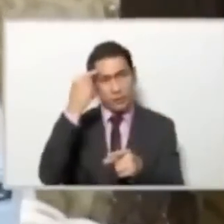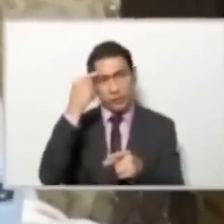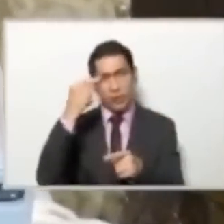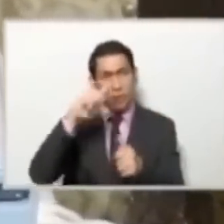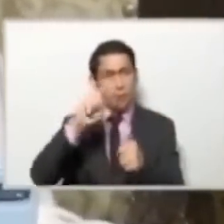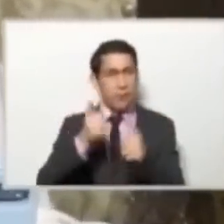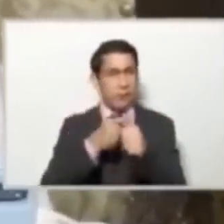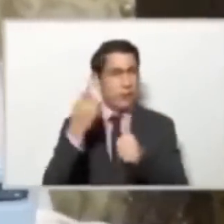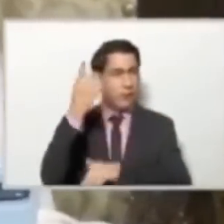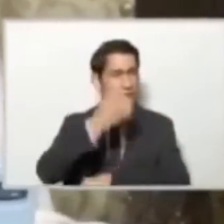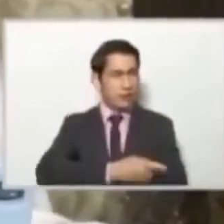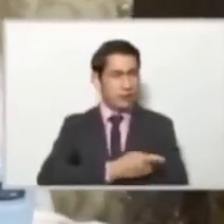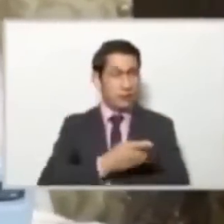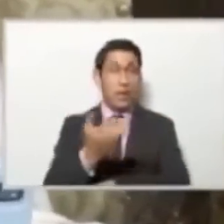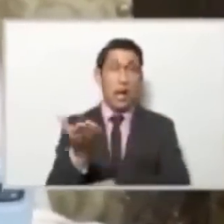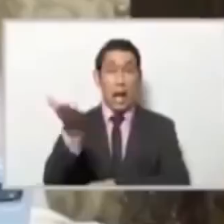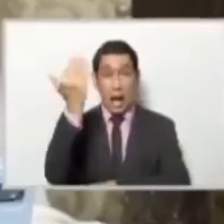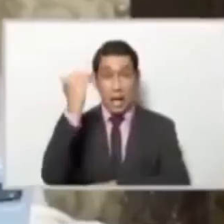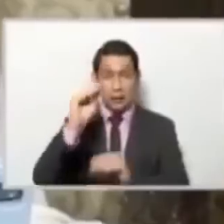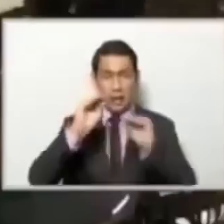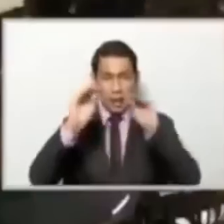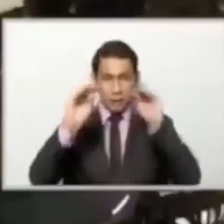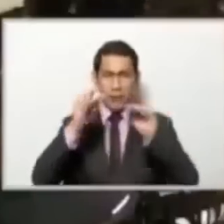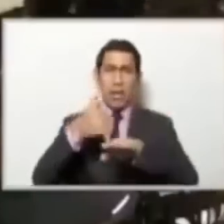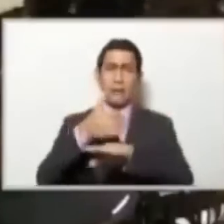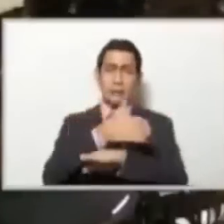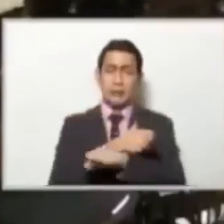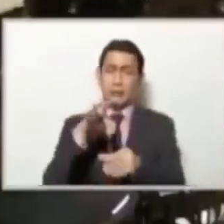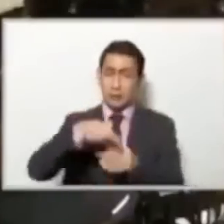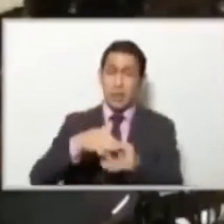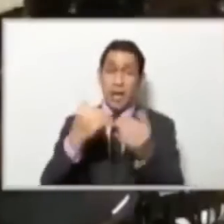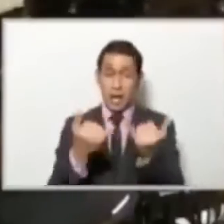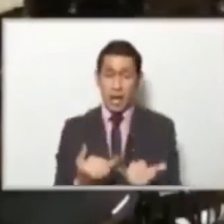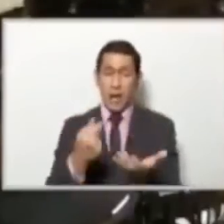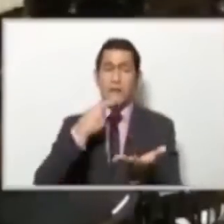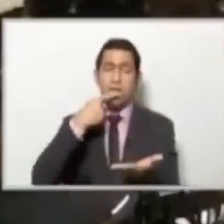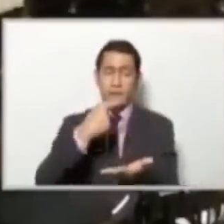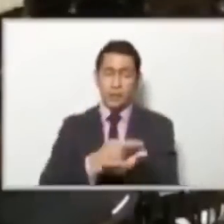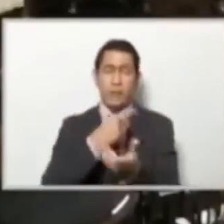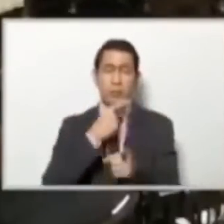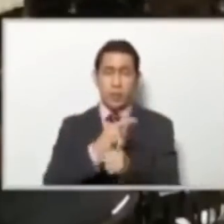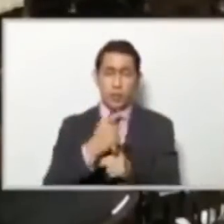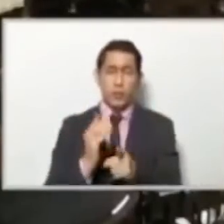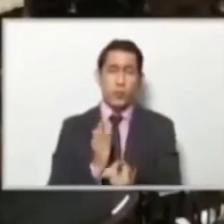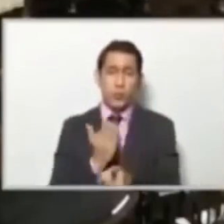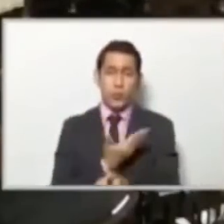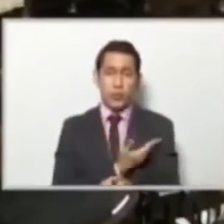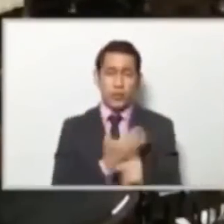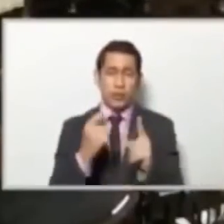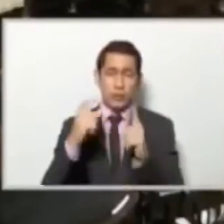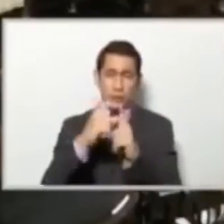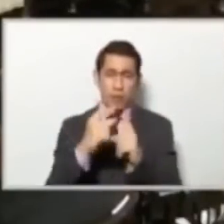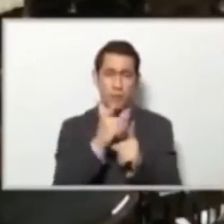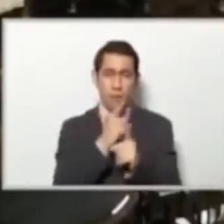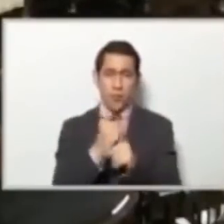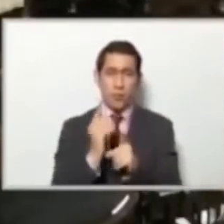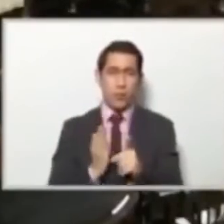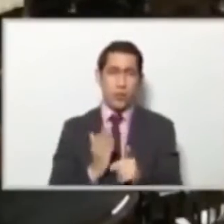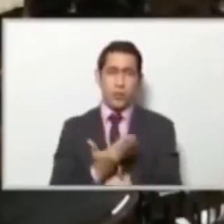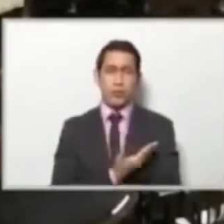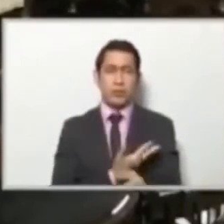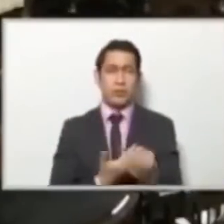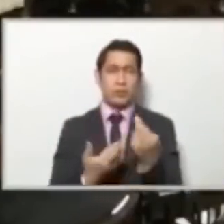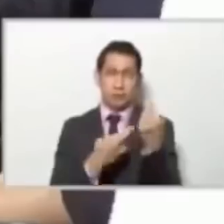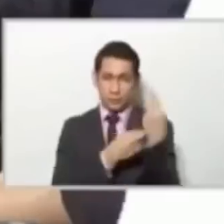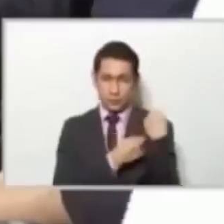hemos dicho desde el primer día, las ofertas de campaña y el plan de gobierno deben de cumplirse. Esa es nuestra palabra, pero también es nuestro deber. Como